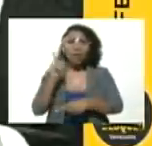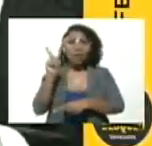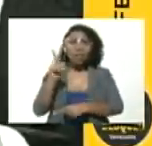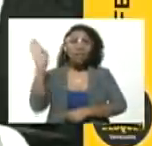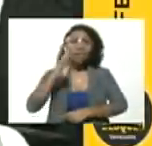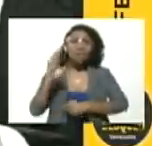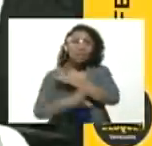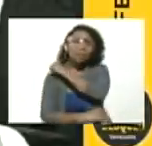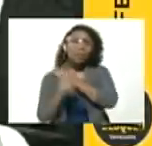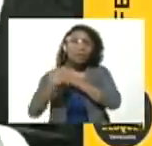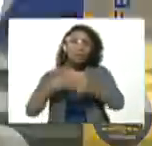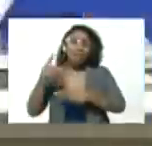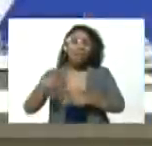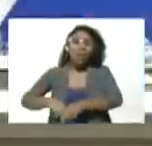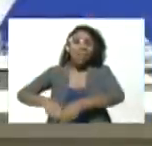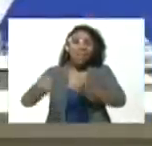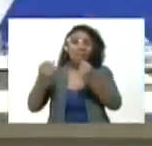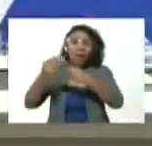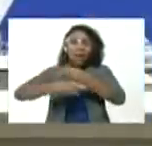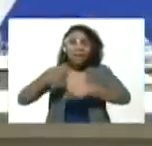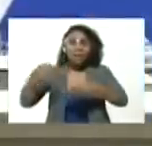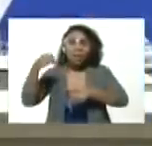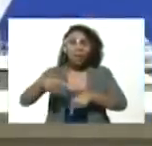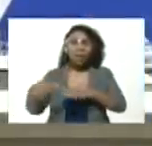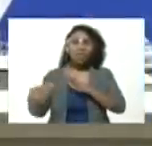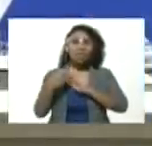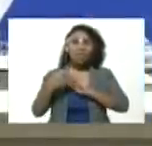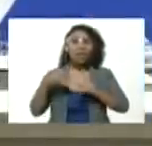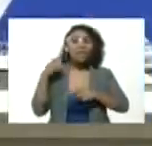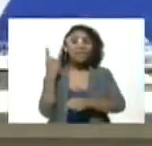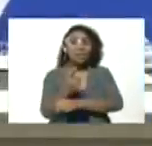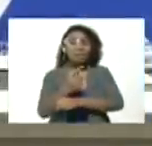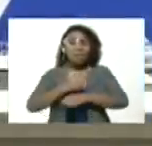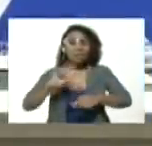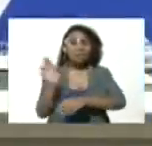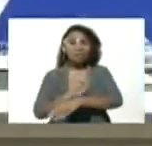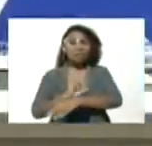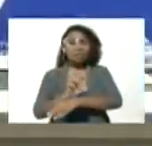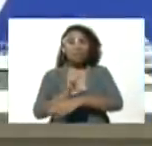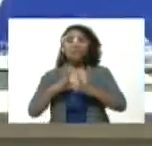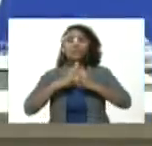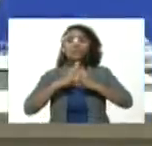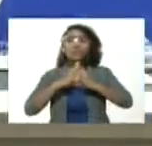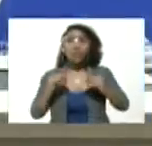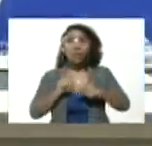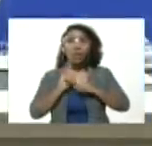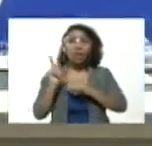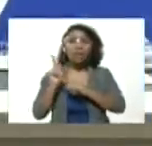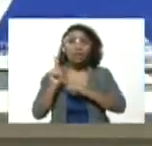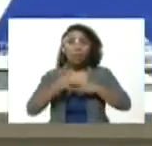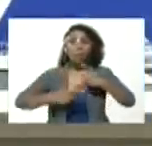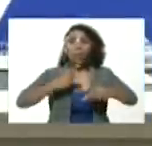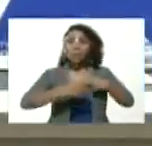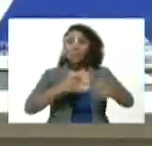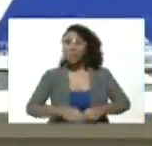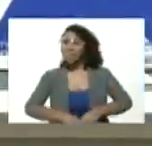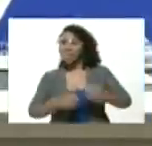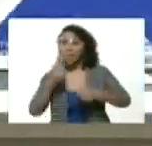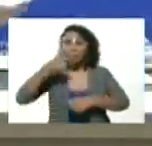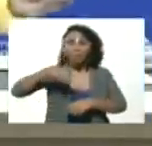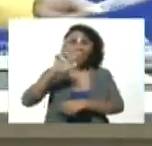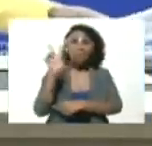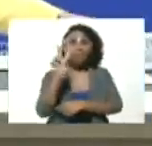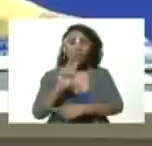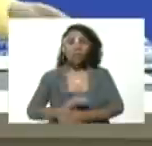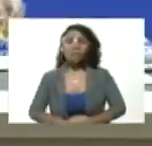Saben el daño que están causando y dicen que deben acelerar todo este proceso de daño al pueblo